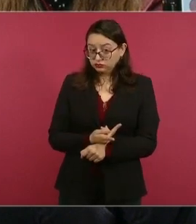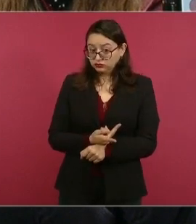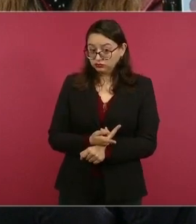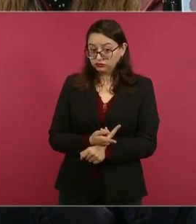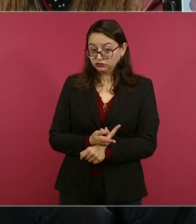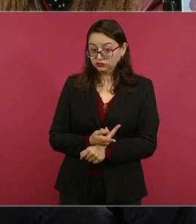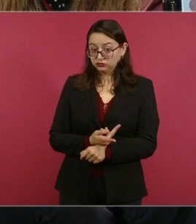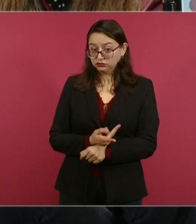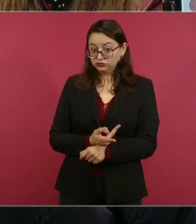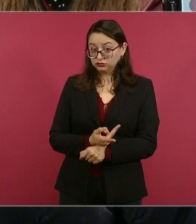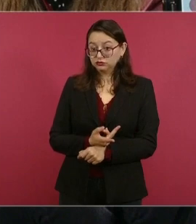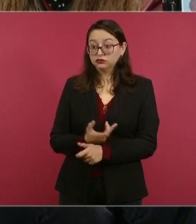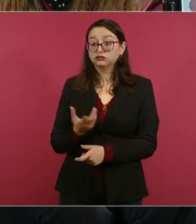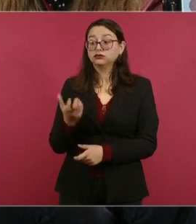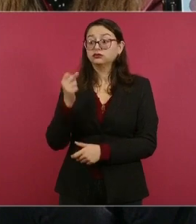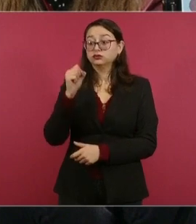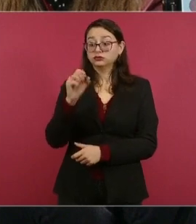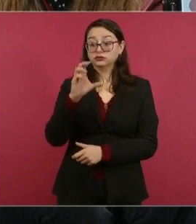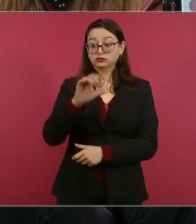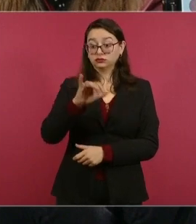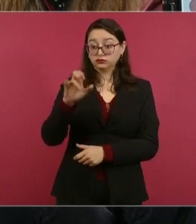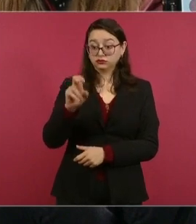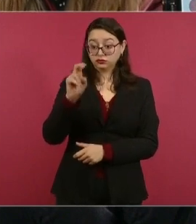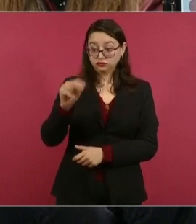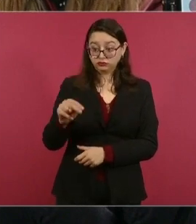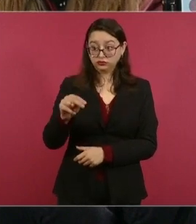Si el tribunal confirma el fallo